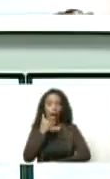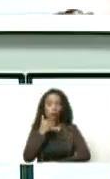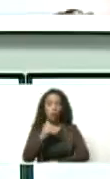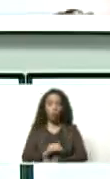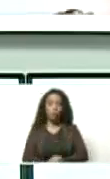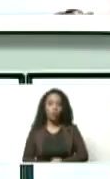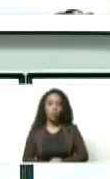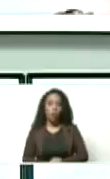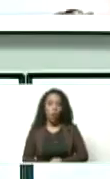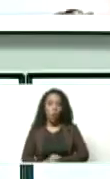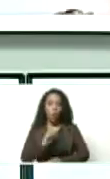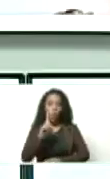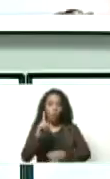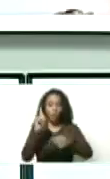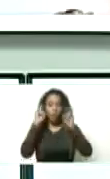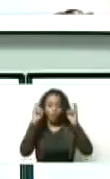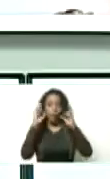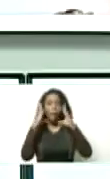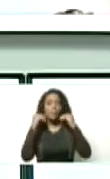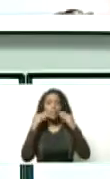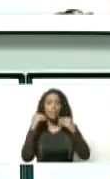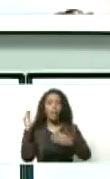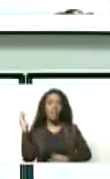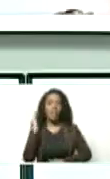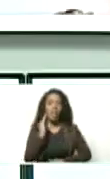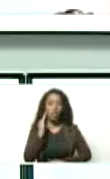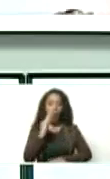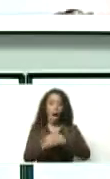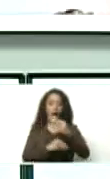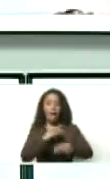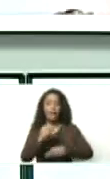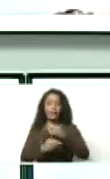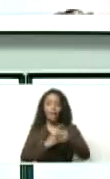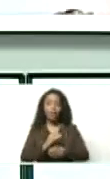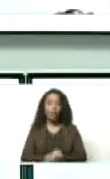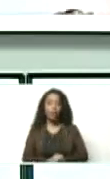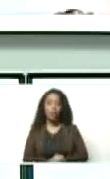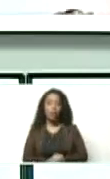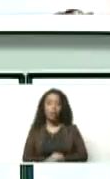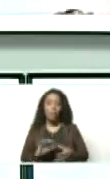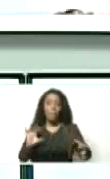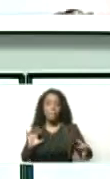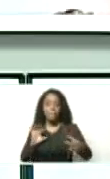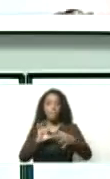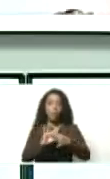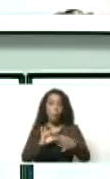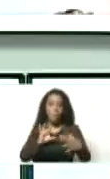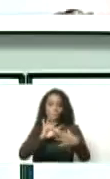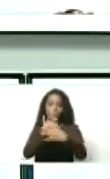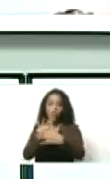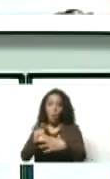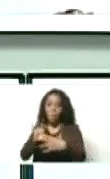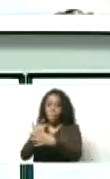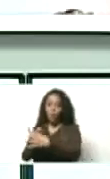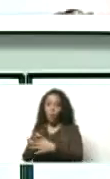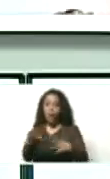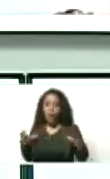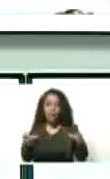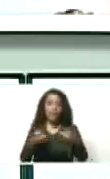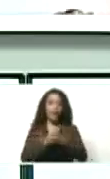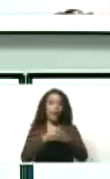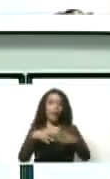parte de la experiencia que ha venido recogiendo, que ha venido articulando en el campo,